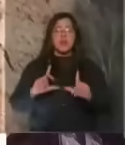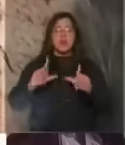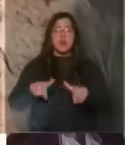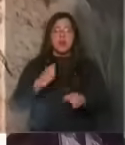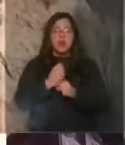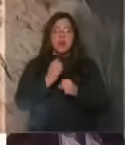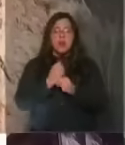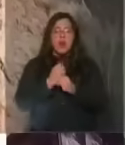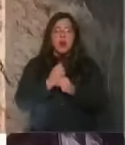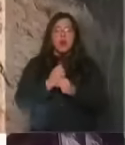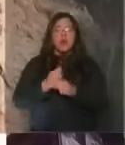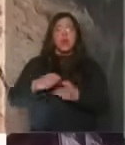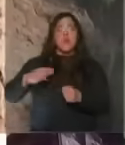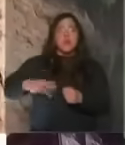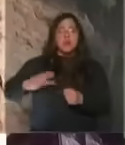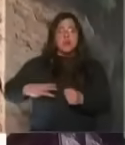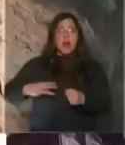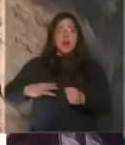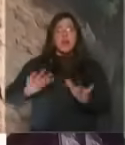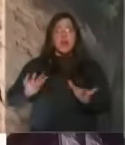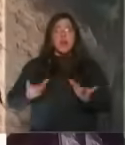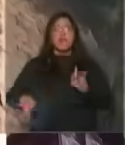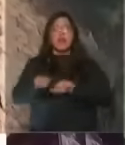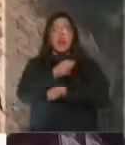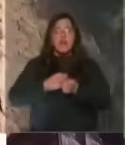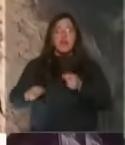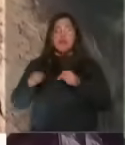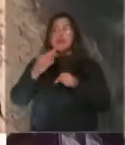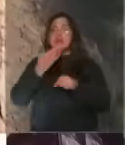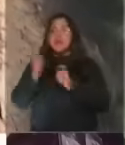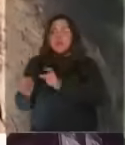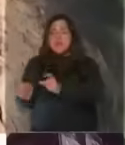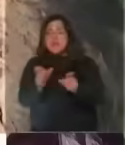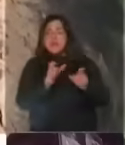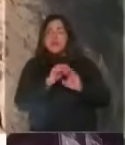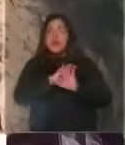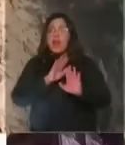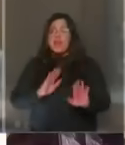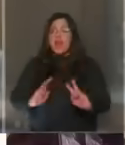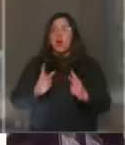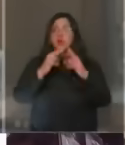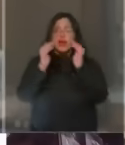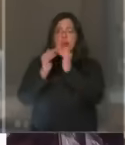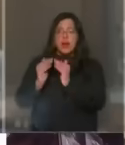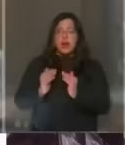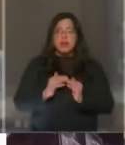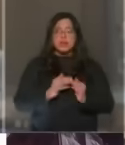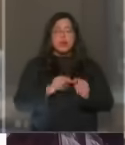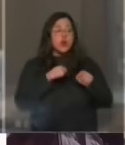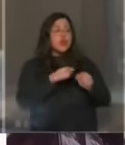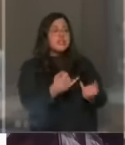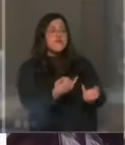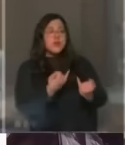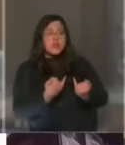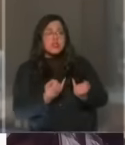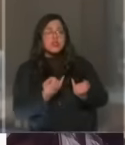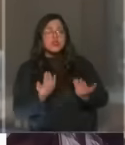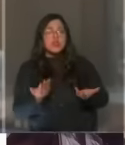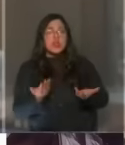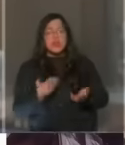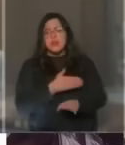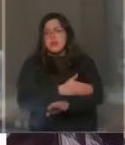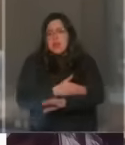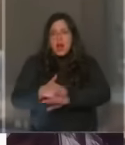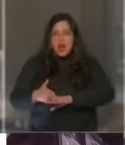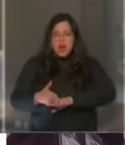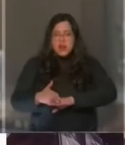la venta de estos terrenos para fiscalizar que aquí no se construyeran viviendas pero esas informaciones llegaron bastante de manera bastante